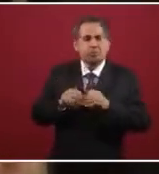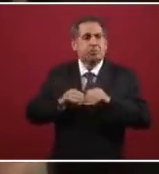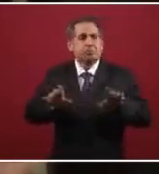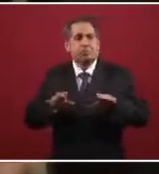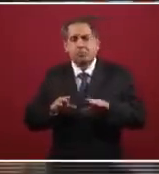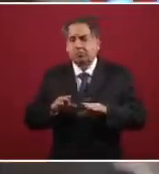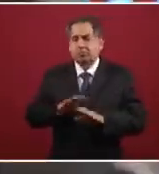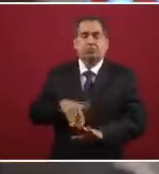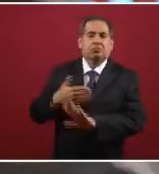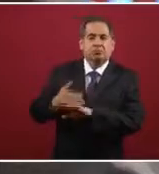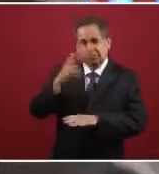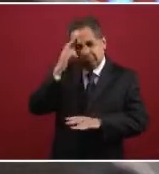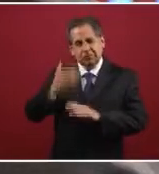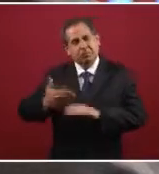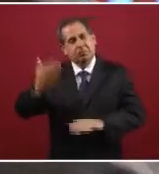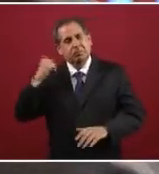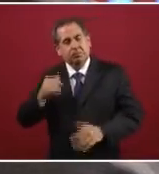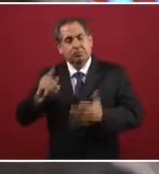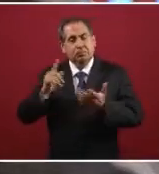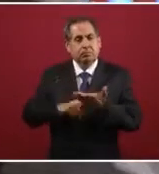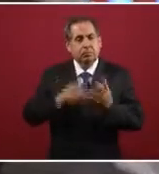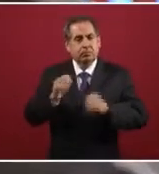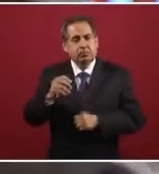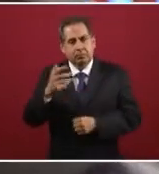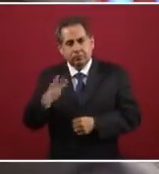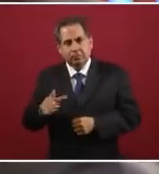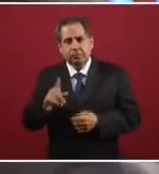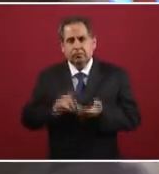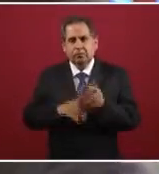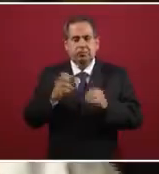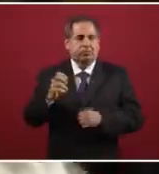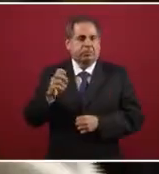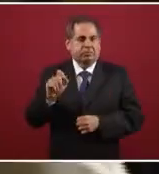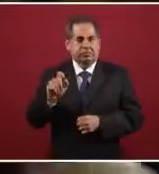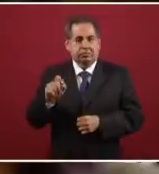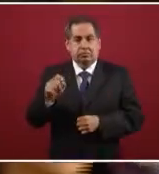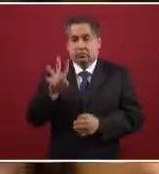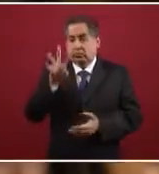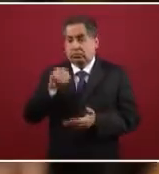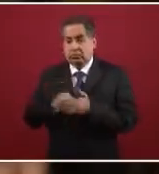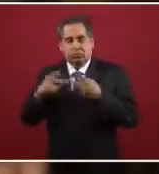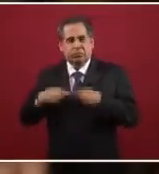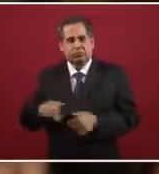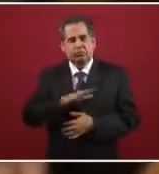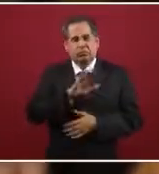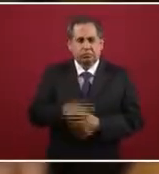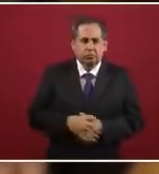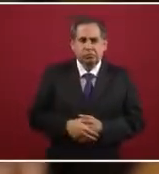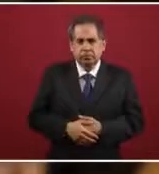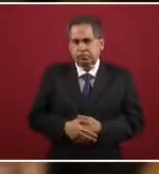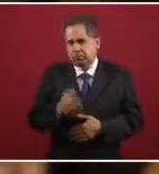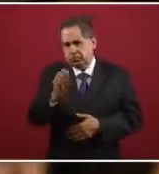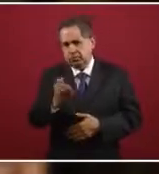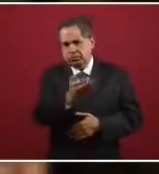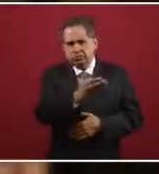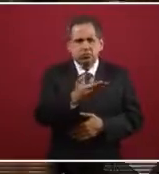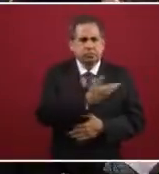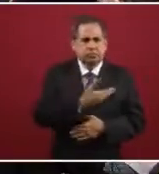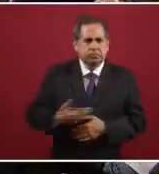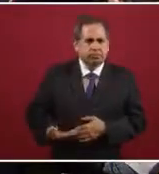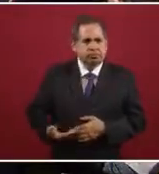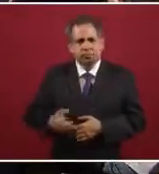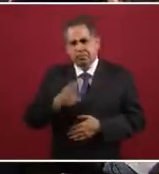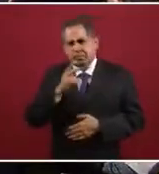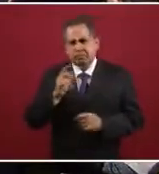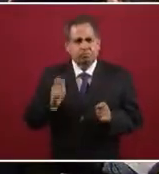en 1910, 1920, cuando más de 4,000 de los nuestros fallecieron? Y a usted y al presidente, si el término